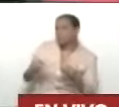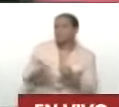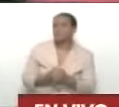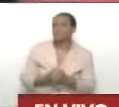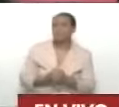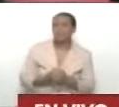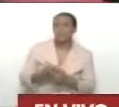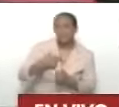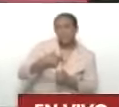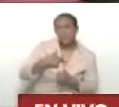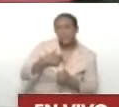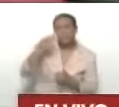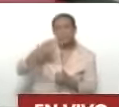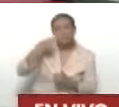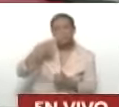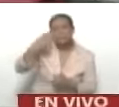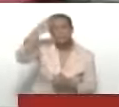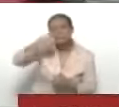Yo siempre